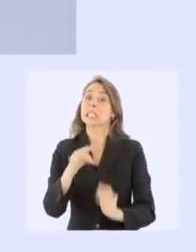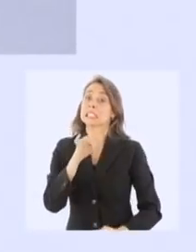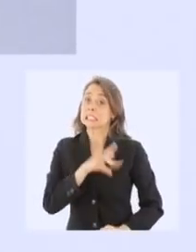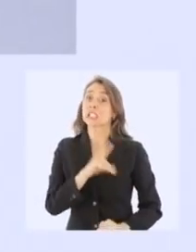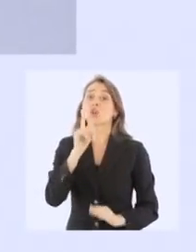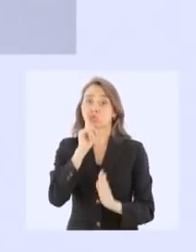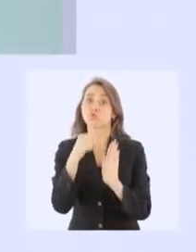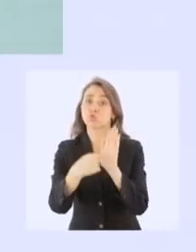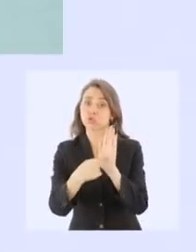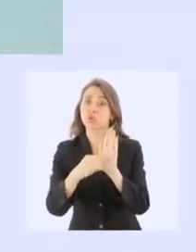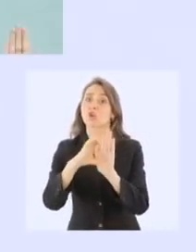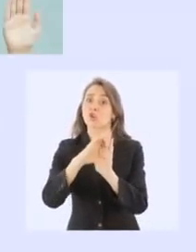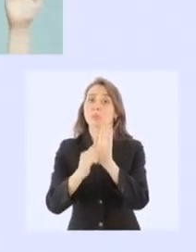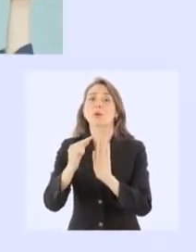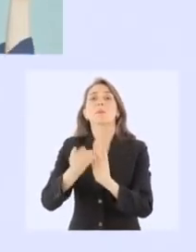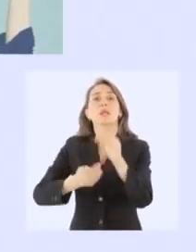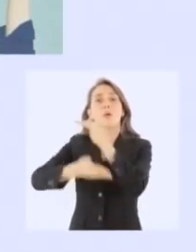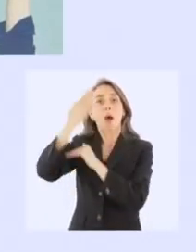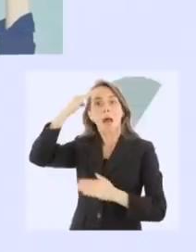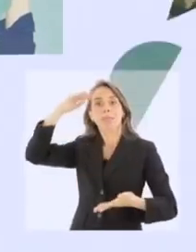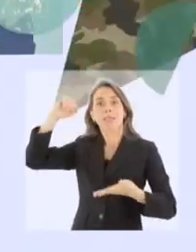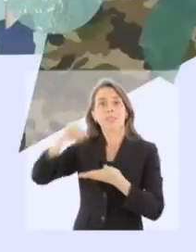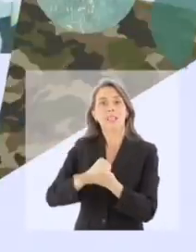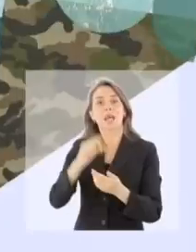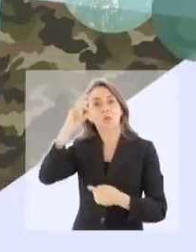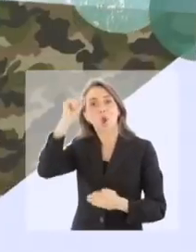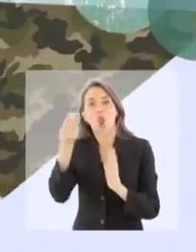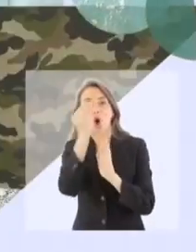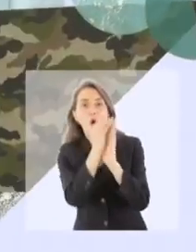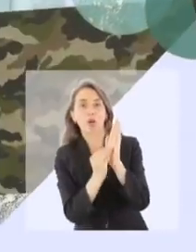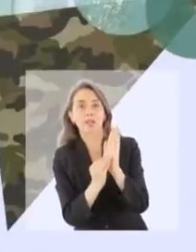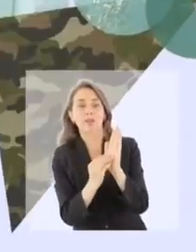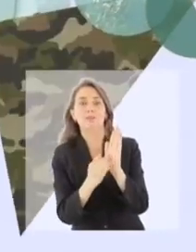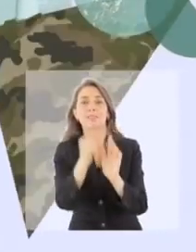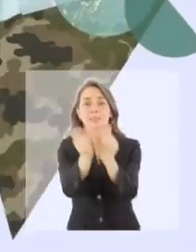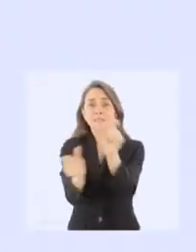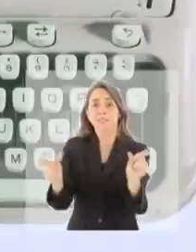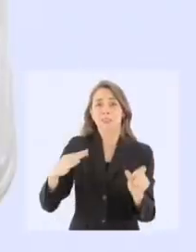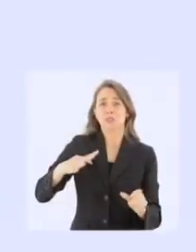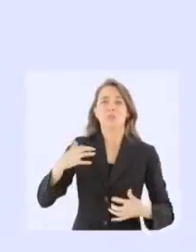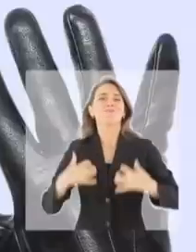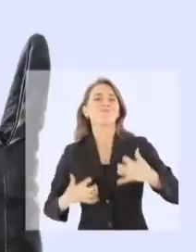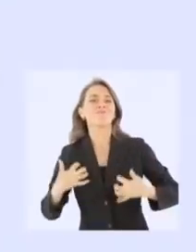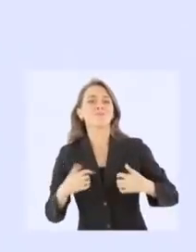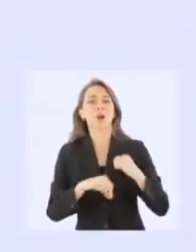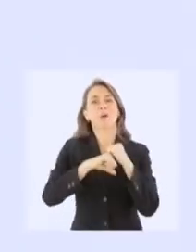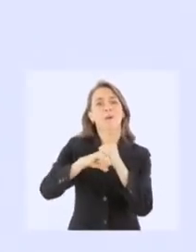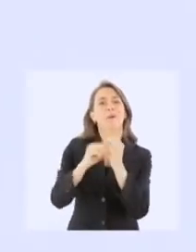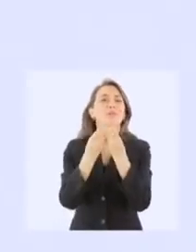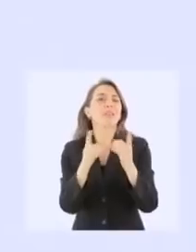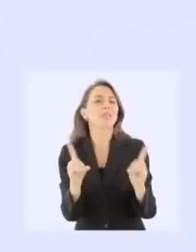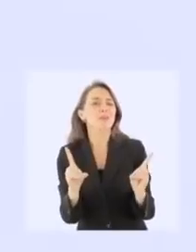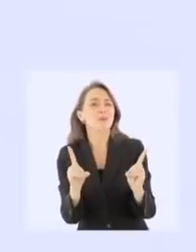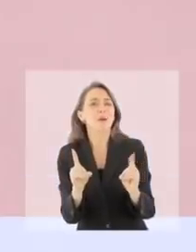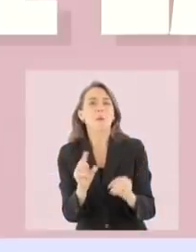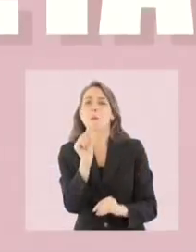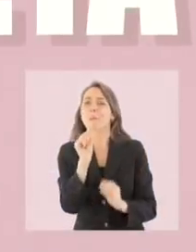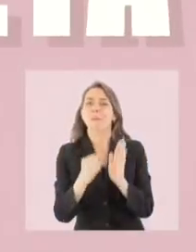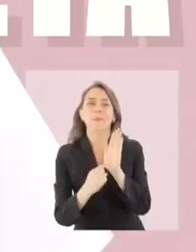constitución. Chile tiene una constitución creada en dictadura, la que ha traído descontento por